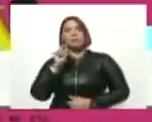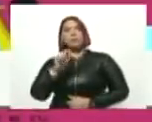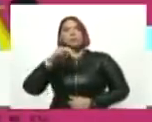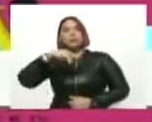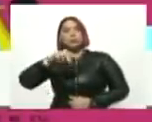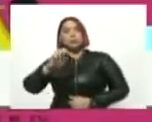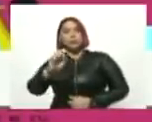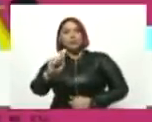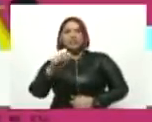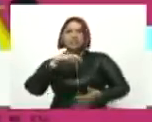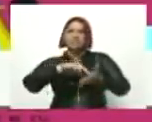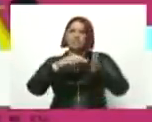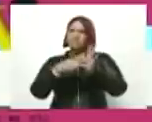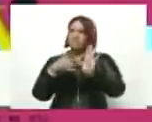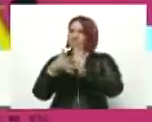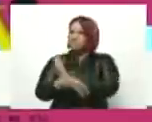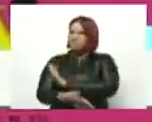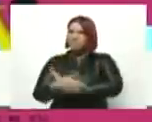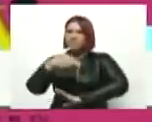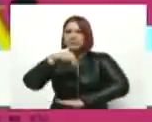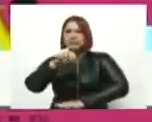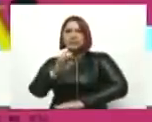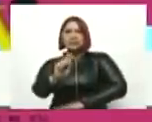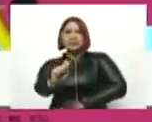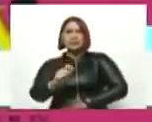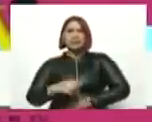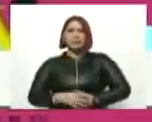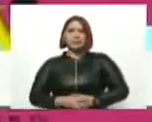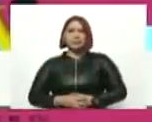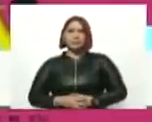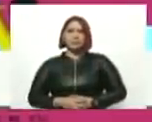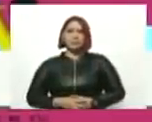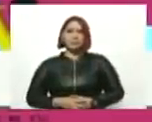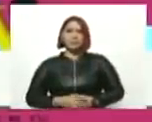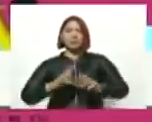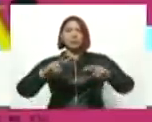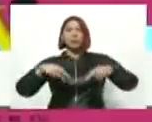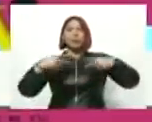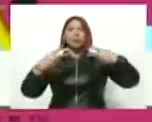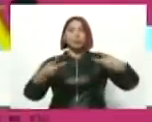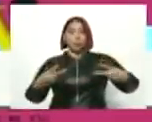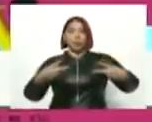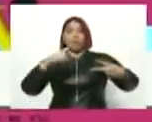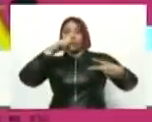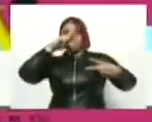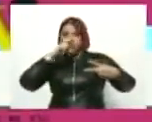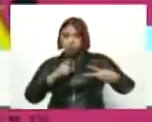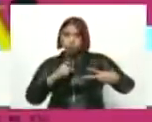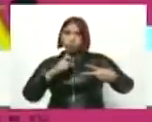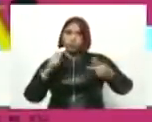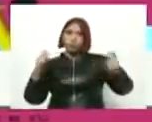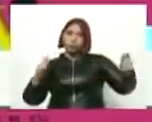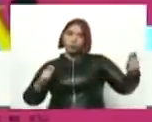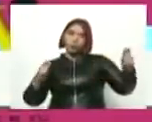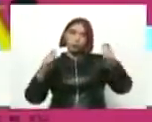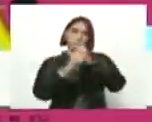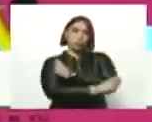3R.next, ¿qué significa next? Nueva época de transición